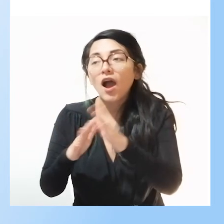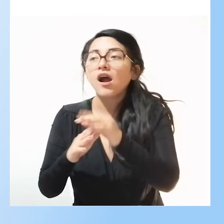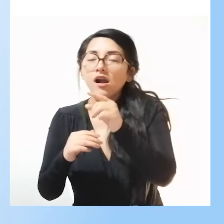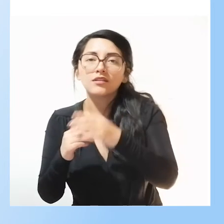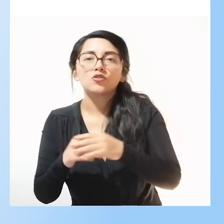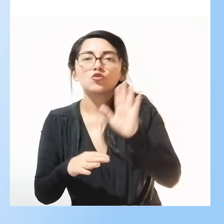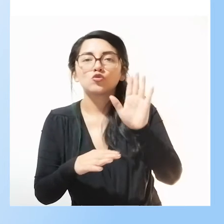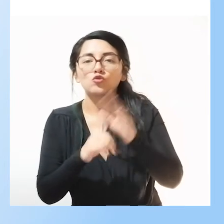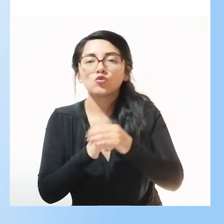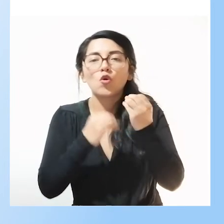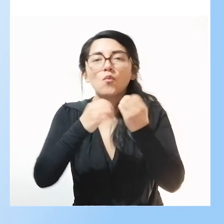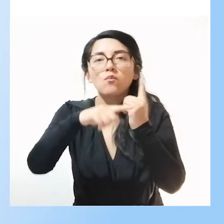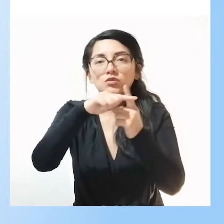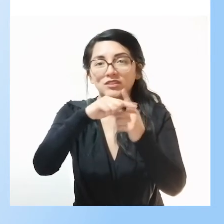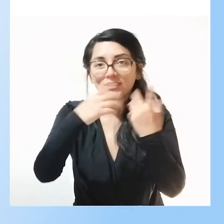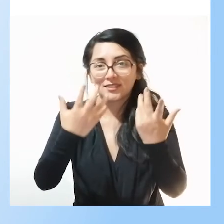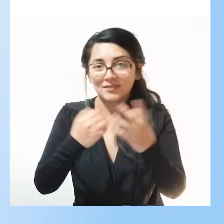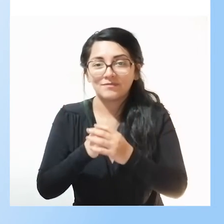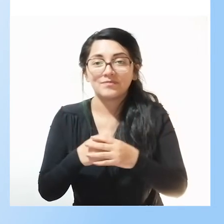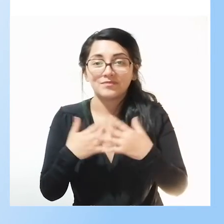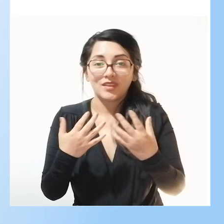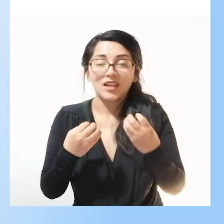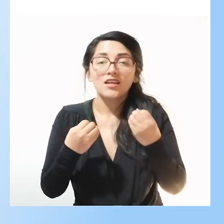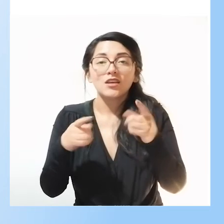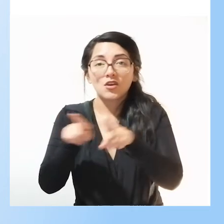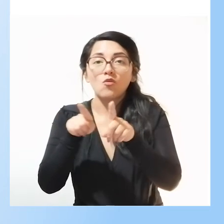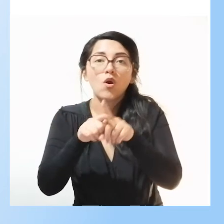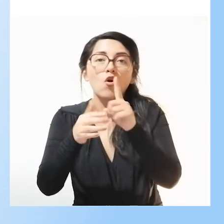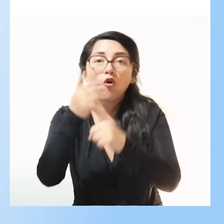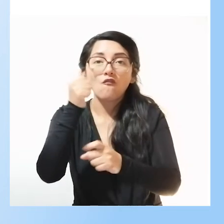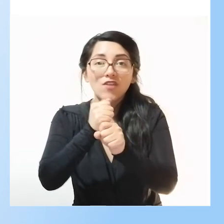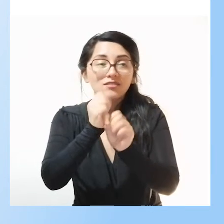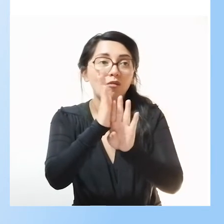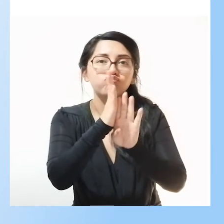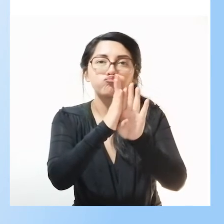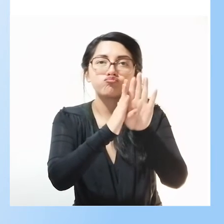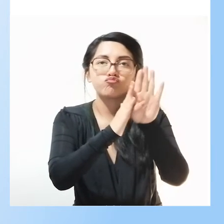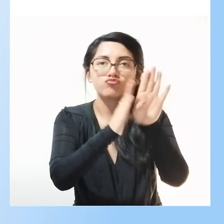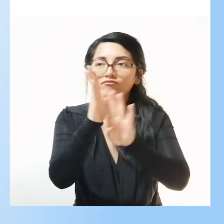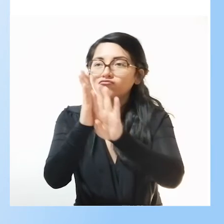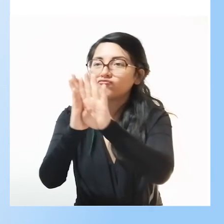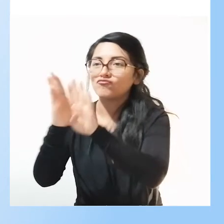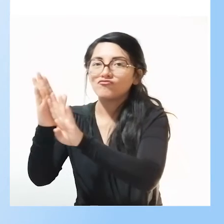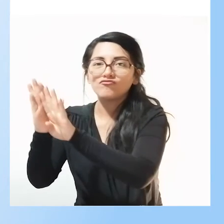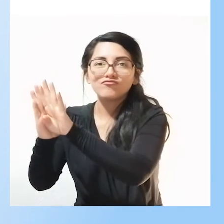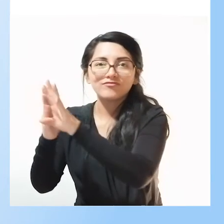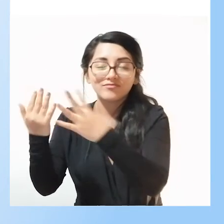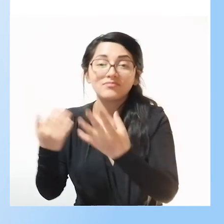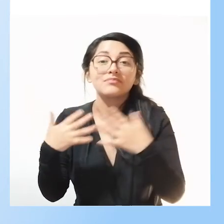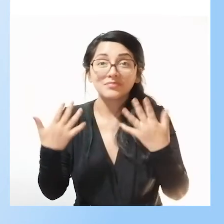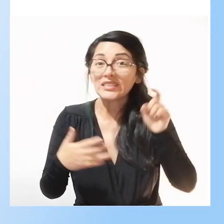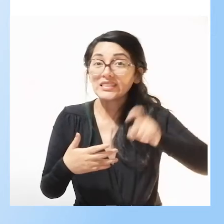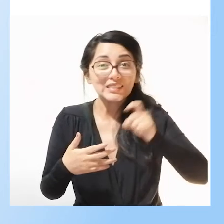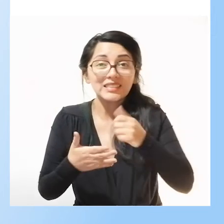buena práctica, es decir, para mejorar la autoconfianza de las familias, es importante ayudarles